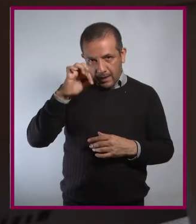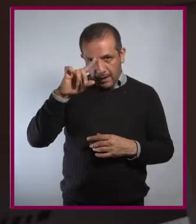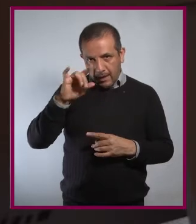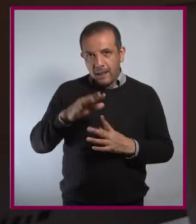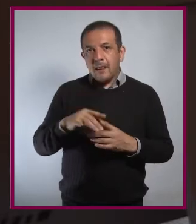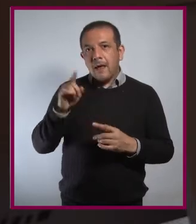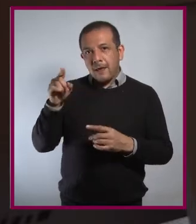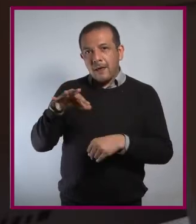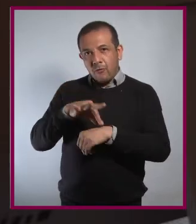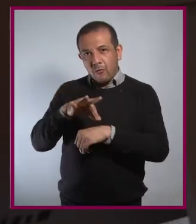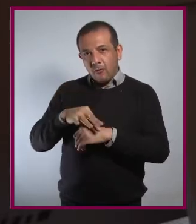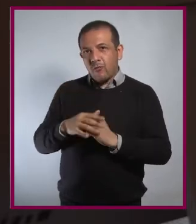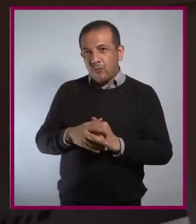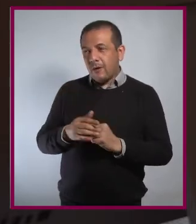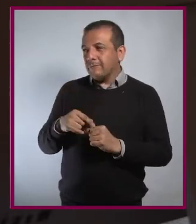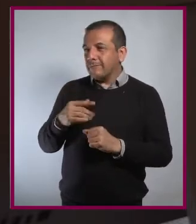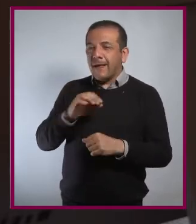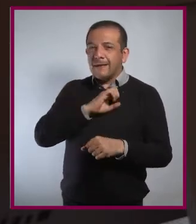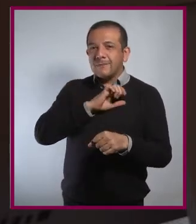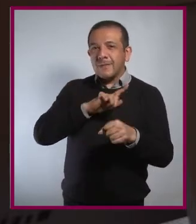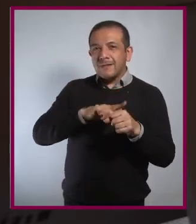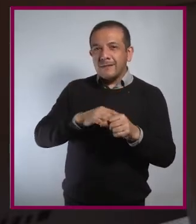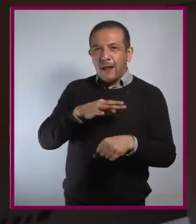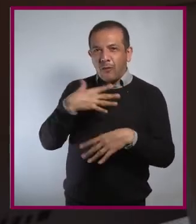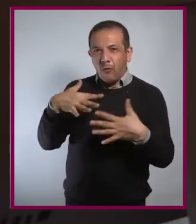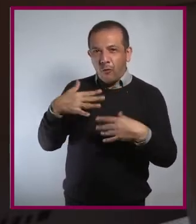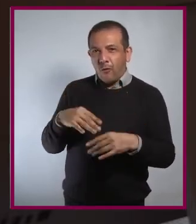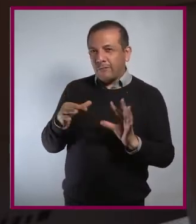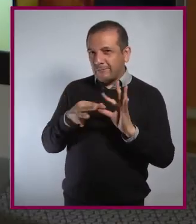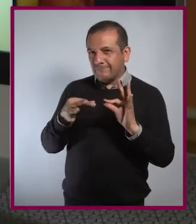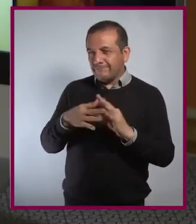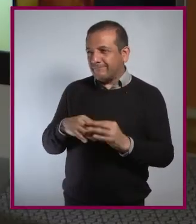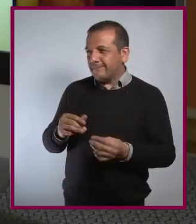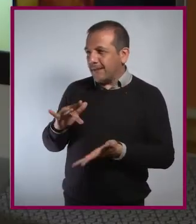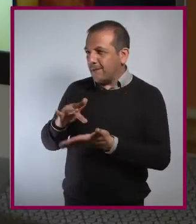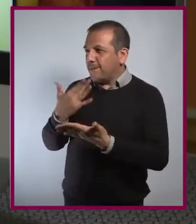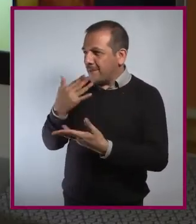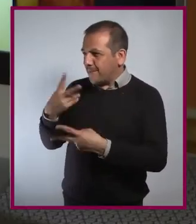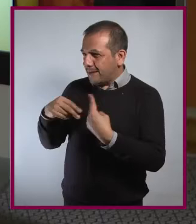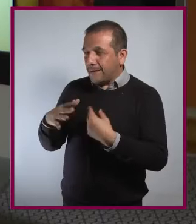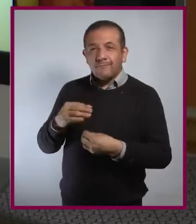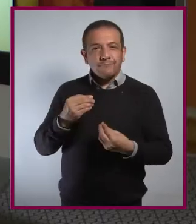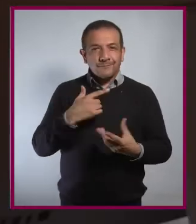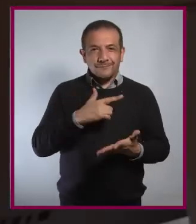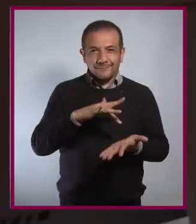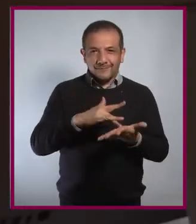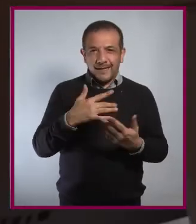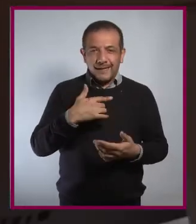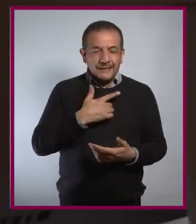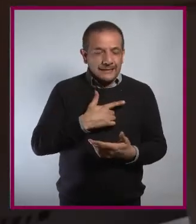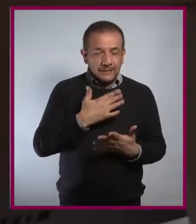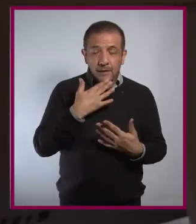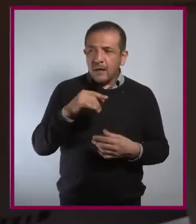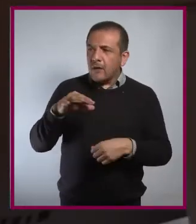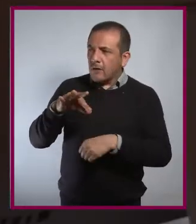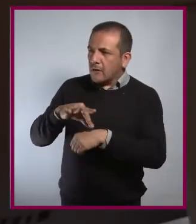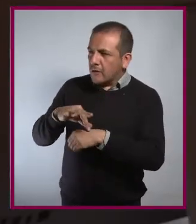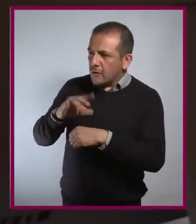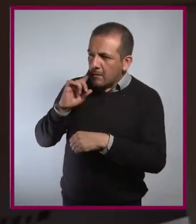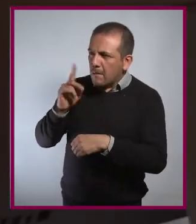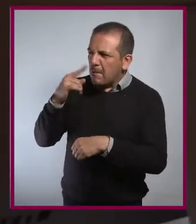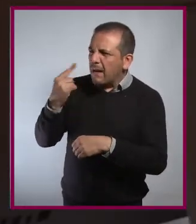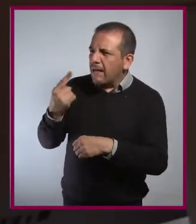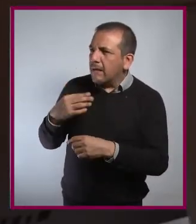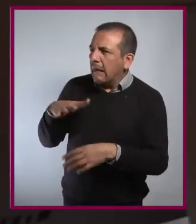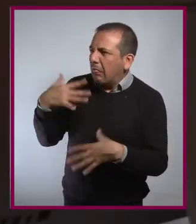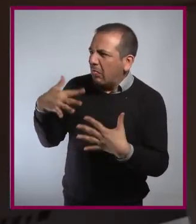especialista en medicina del dolor. Doctora, bienvenida, muchas gracias por estar con nosotros. Muchas gracias, encantada. Doctora, ¿para qué nos sirve